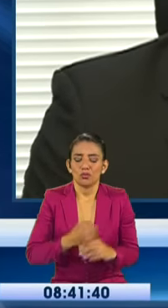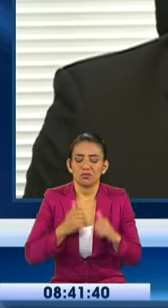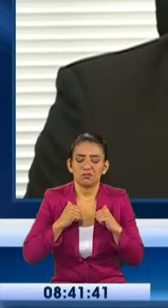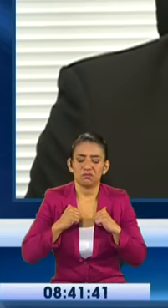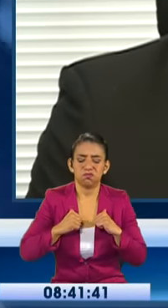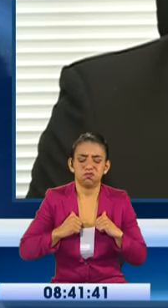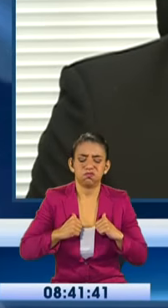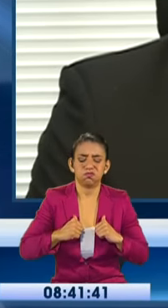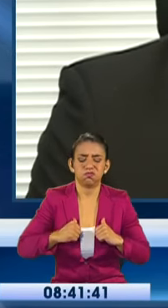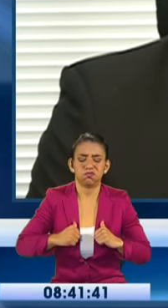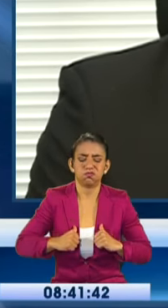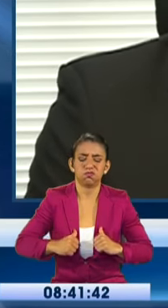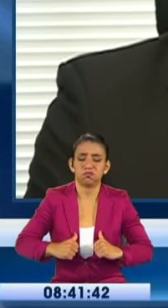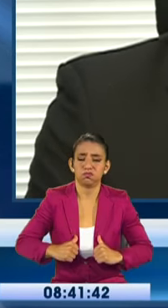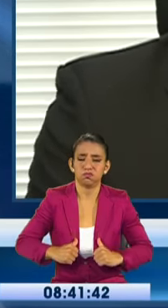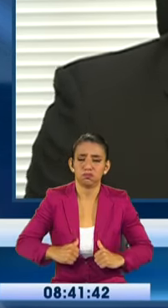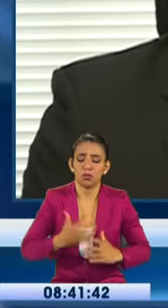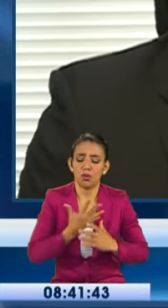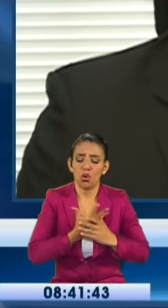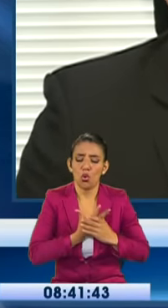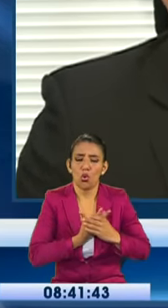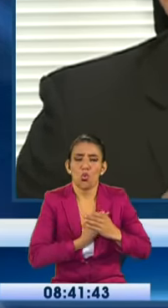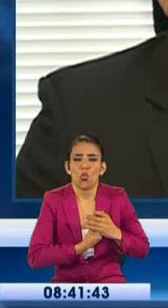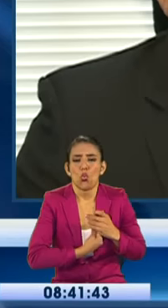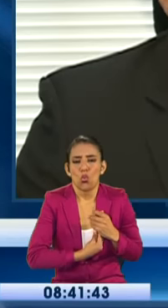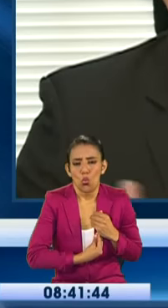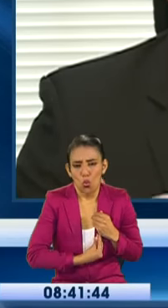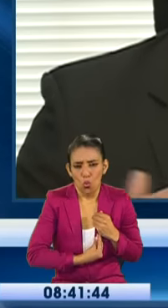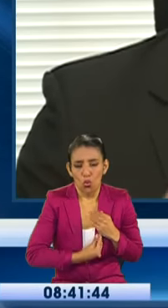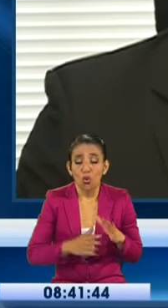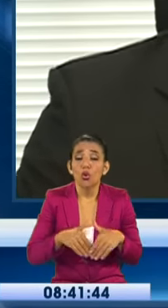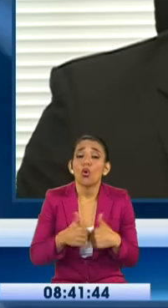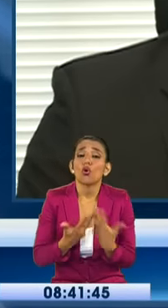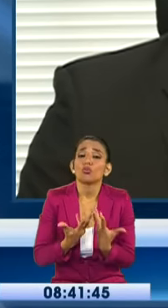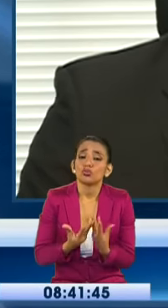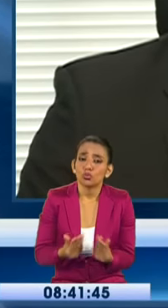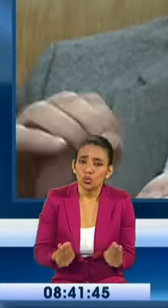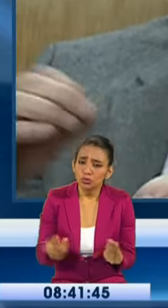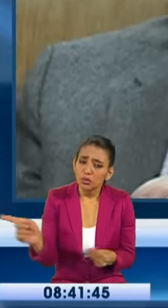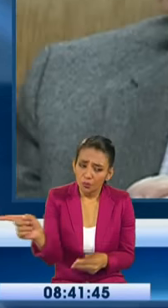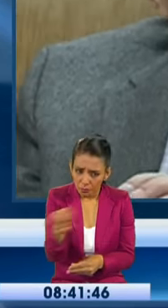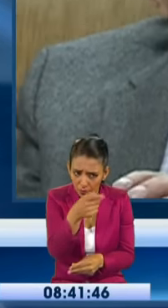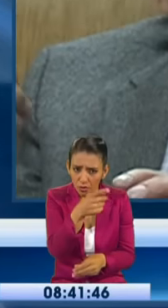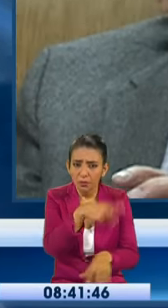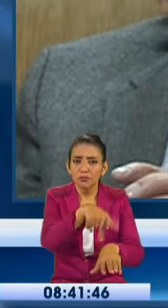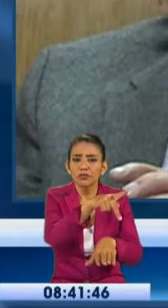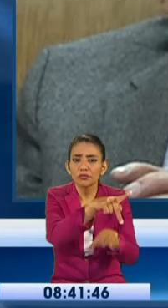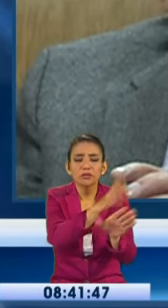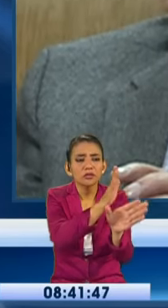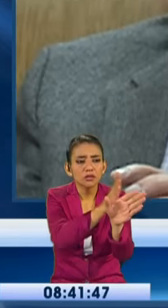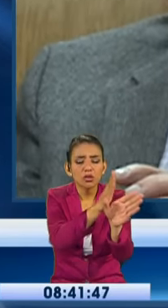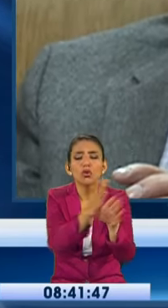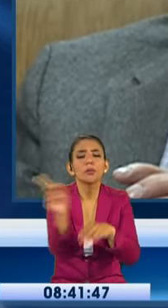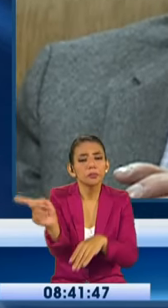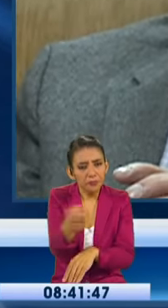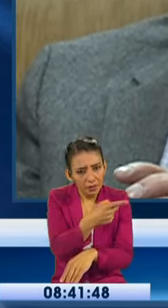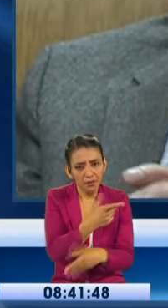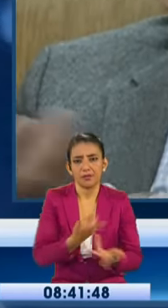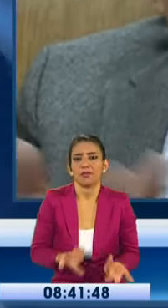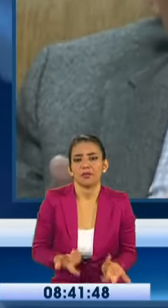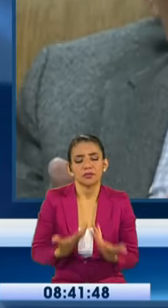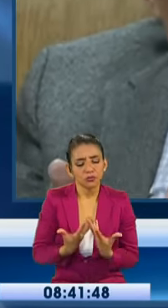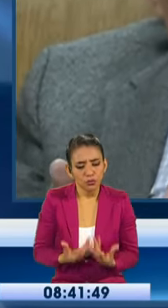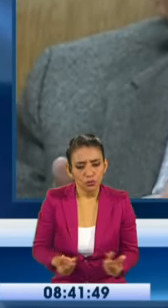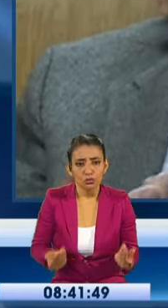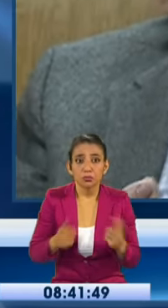que lamentablemente los llevamos muy dentro. ¿Cómo superarlo? Especialistas, vayan, conversen, hablen, pero sobre todo, nosotros como